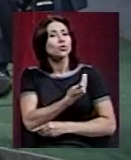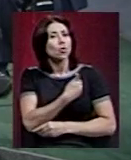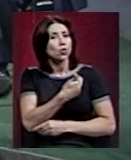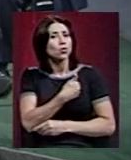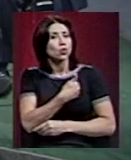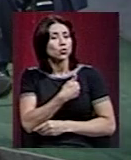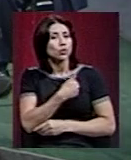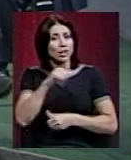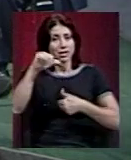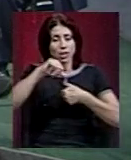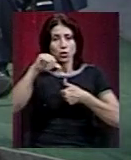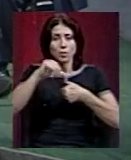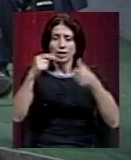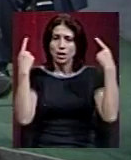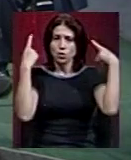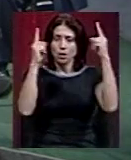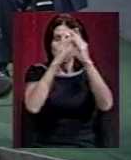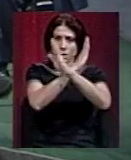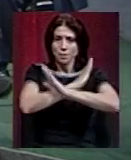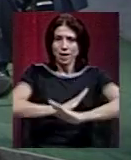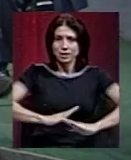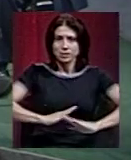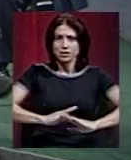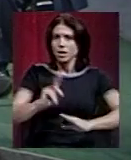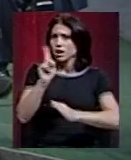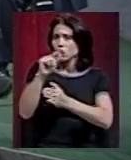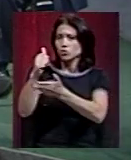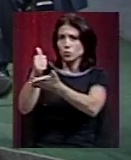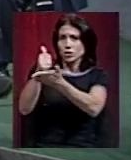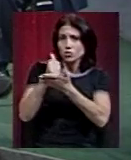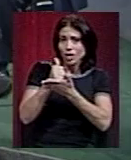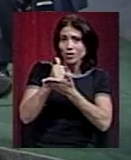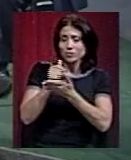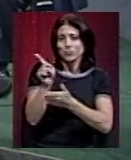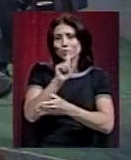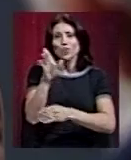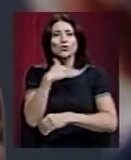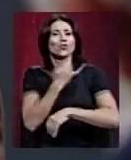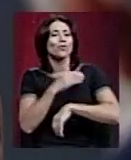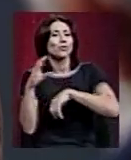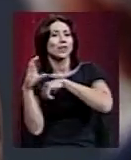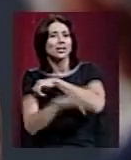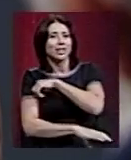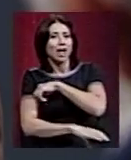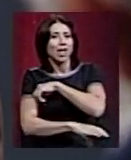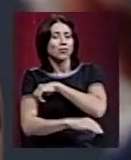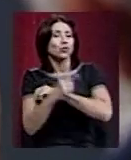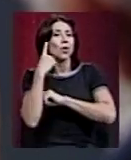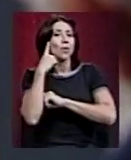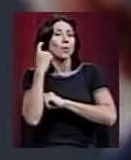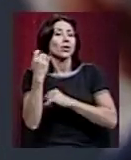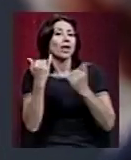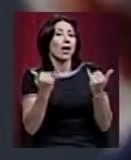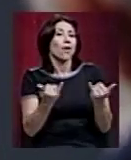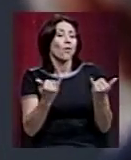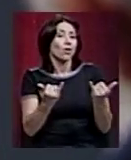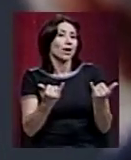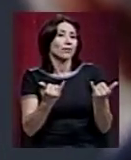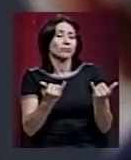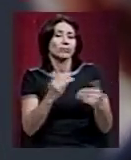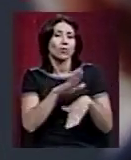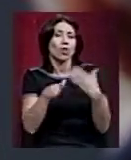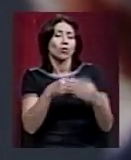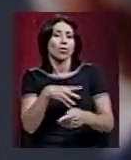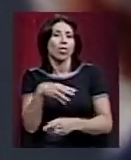paz en Centroamérica y en lugar de ser ayudados por eso, fuimos castigados y la cooperación prácticamente se fue, aún queda alguna. Y